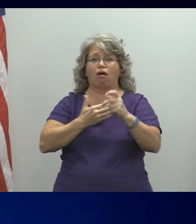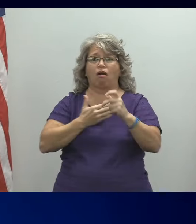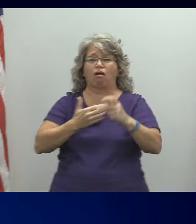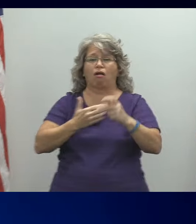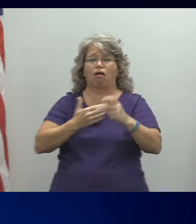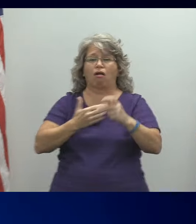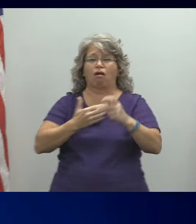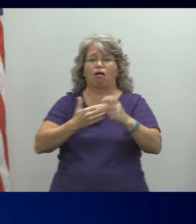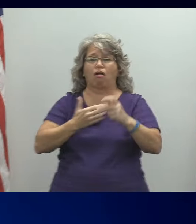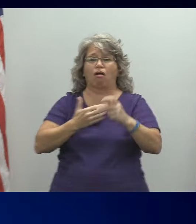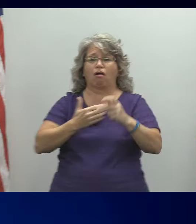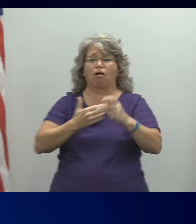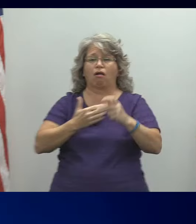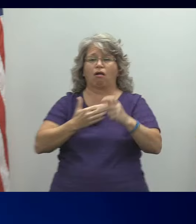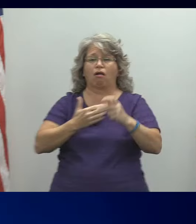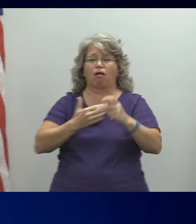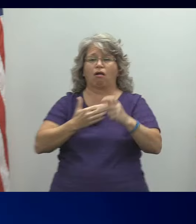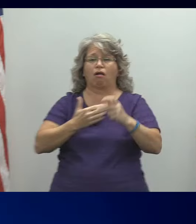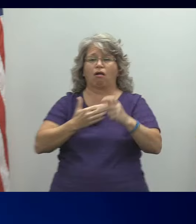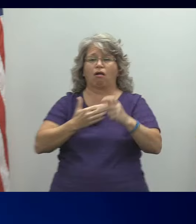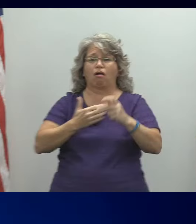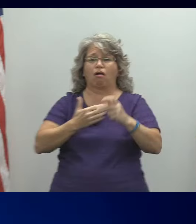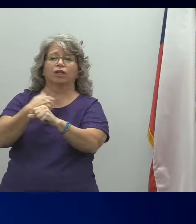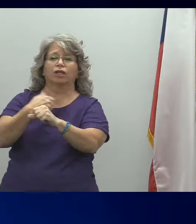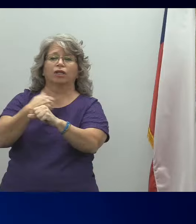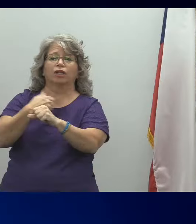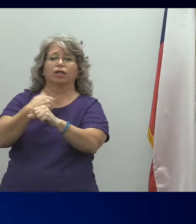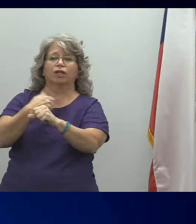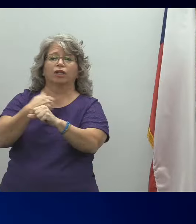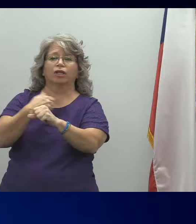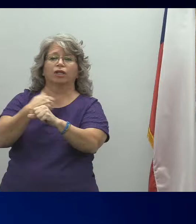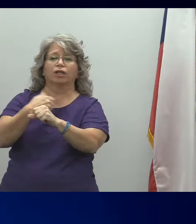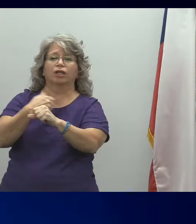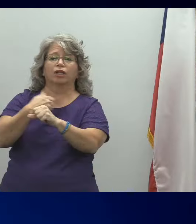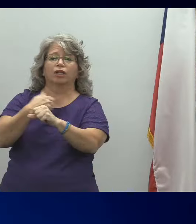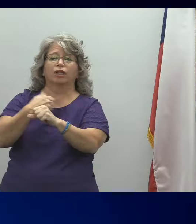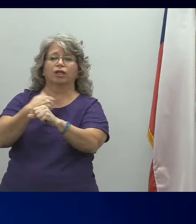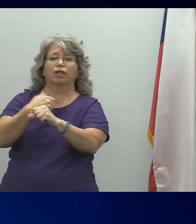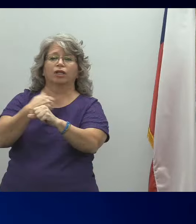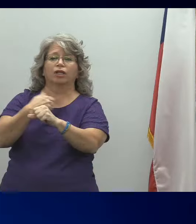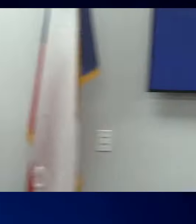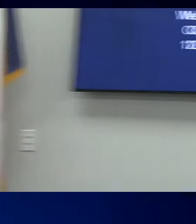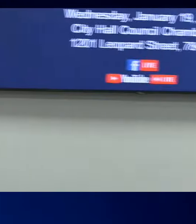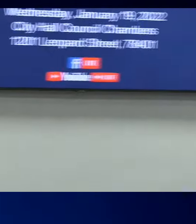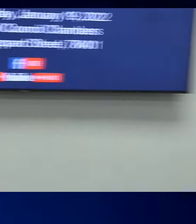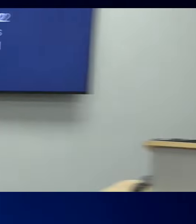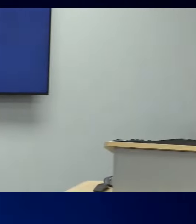and as always, we're here to answer your questions after the press conference has concluded.